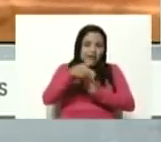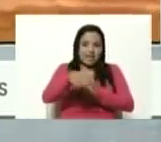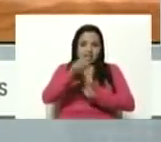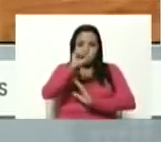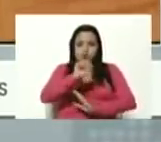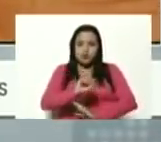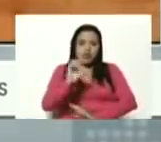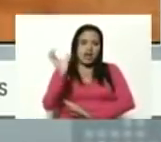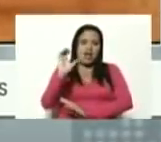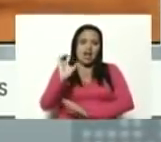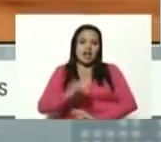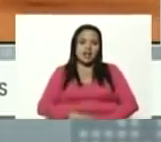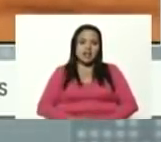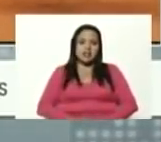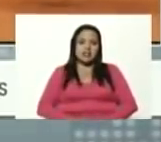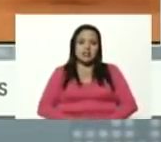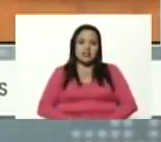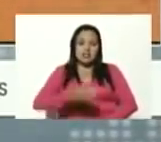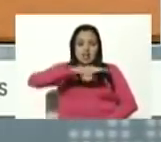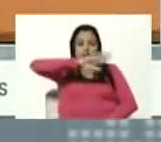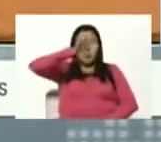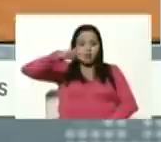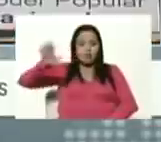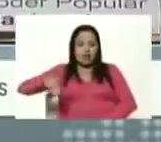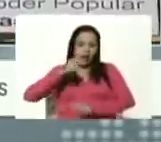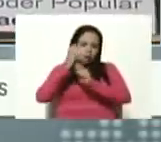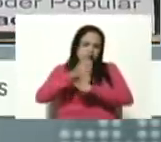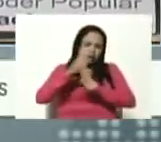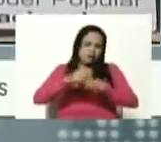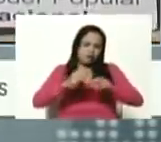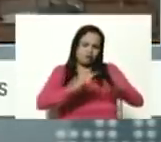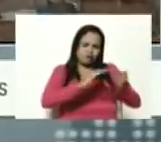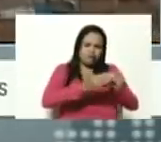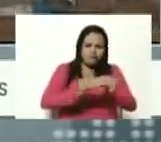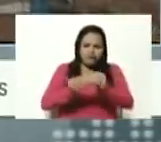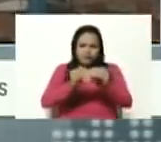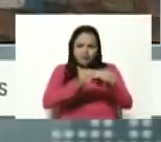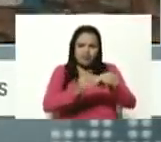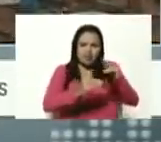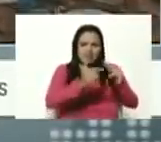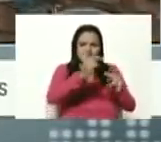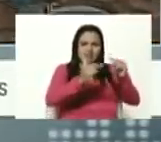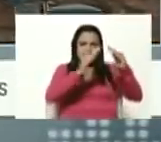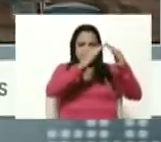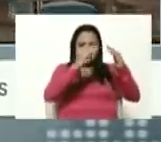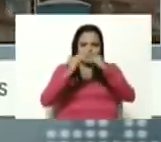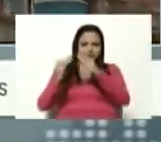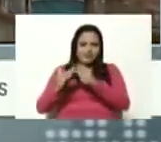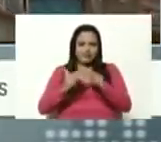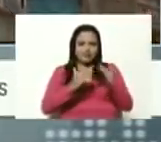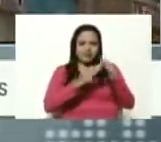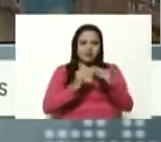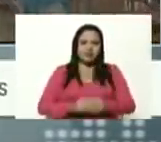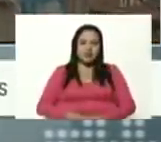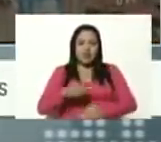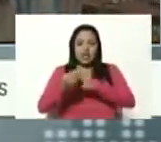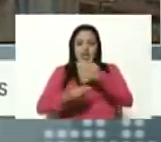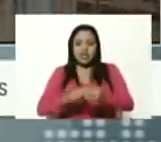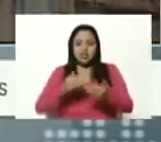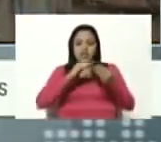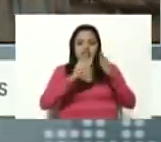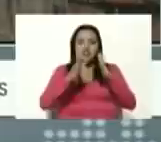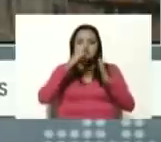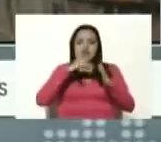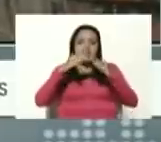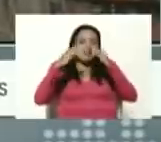Caracas y se encaramaron en las montañas. Y se constituyó el barrio Los Sin Techo, por eso se llama Los Sin Techo. ¿Ustedes